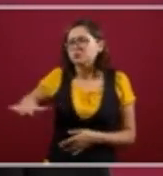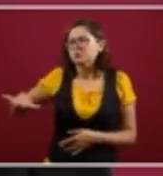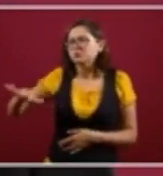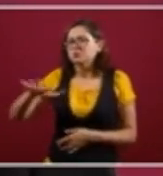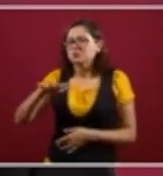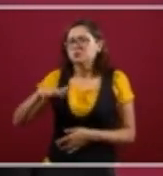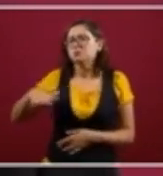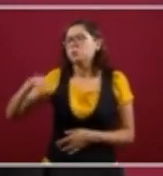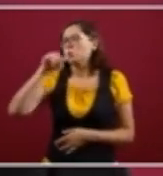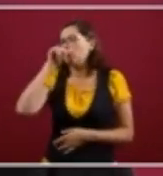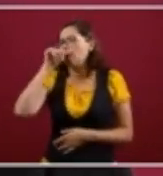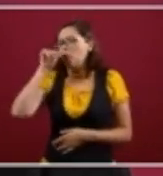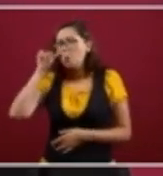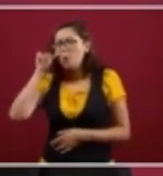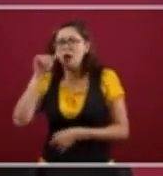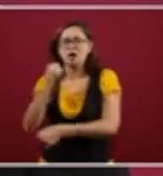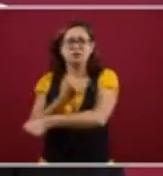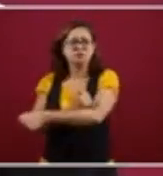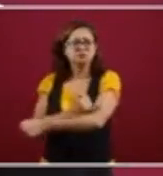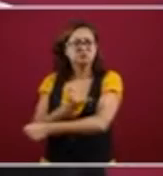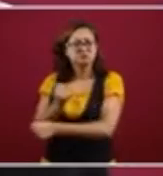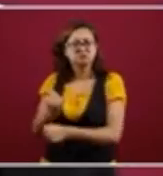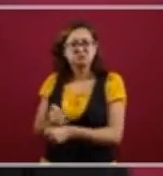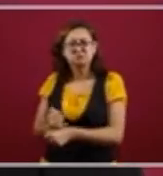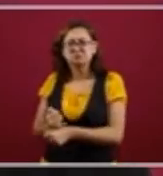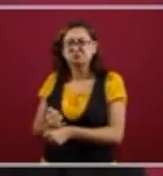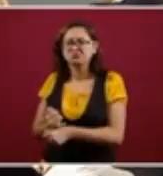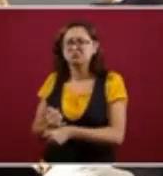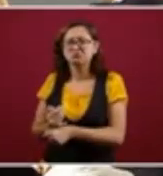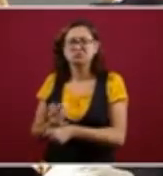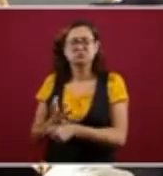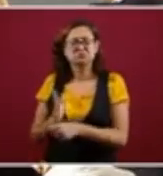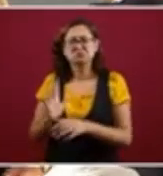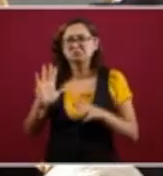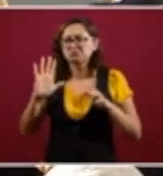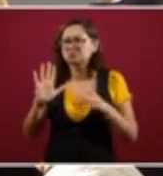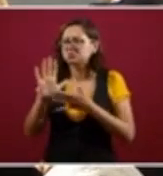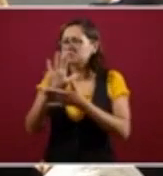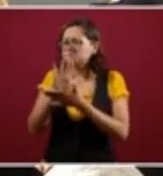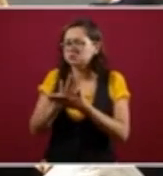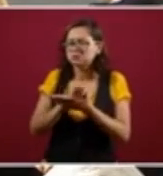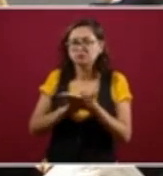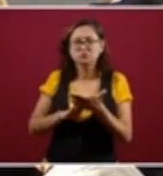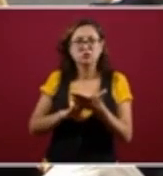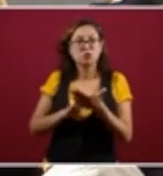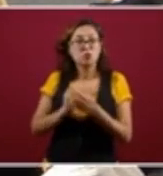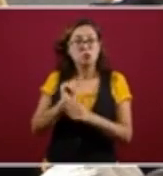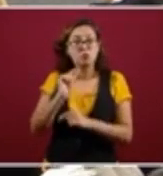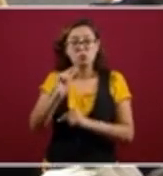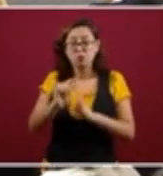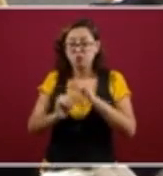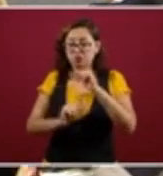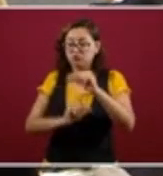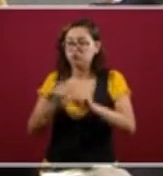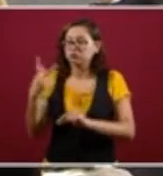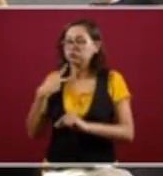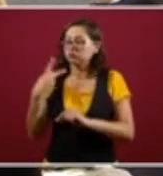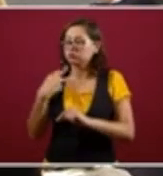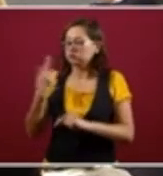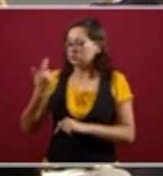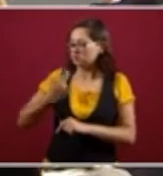o en Benito Juárez o en Iztapalapa, nada más escalaban y se